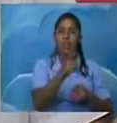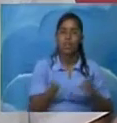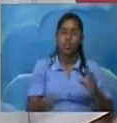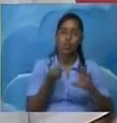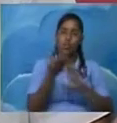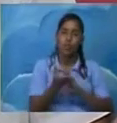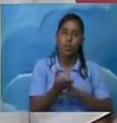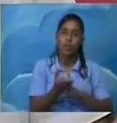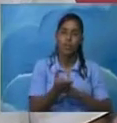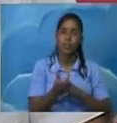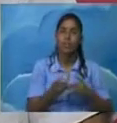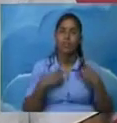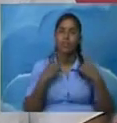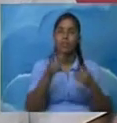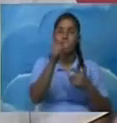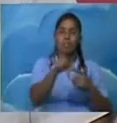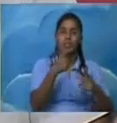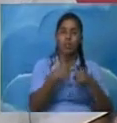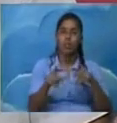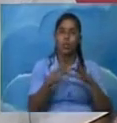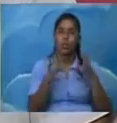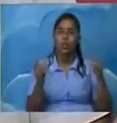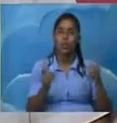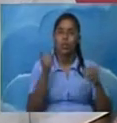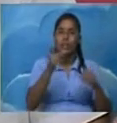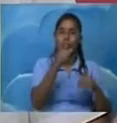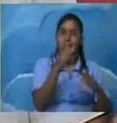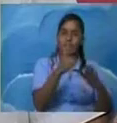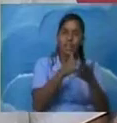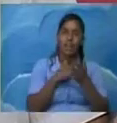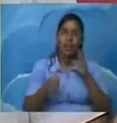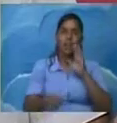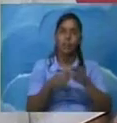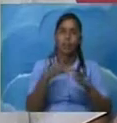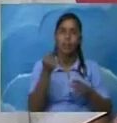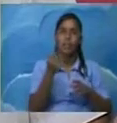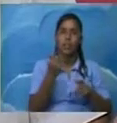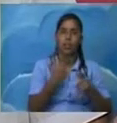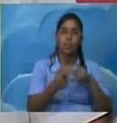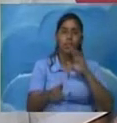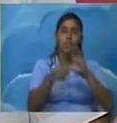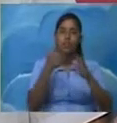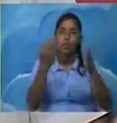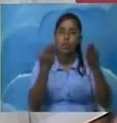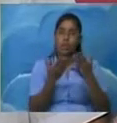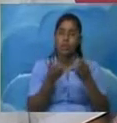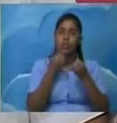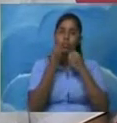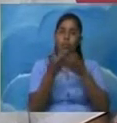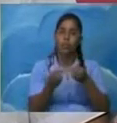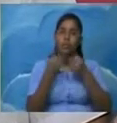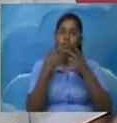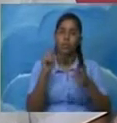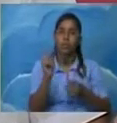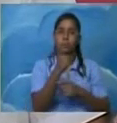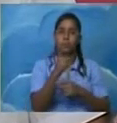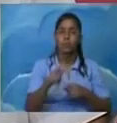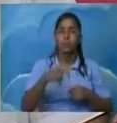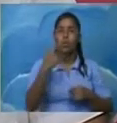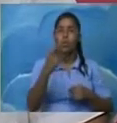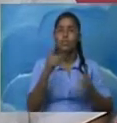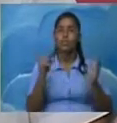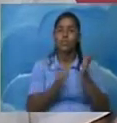ser todo lo contrario. Cuando la gente gana más dinero allá, pero allá suelen sacar cuenta primero. ¿Cuánto